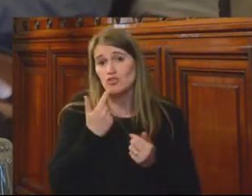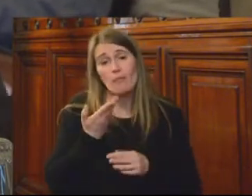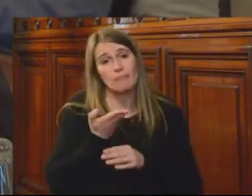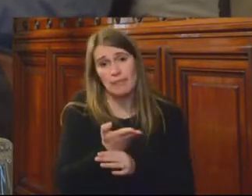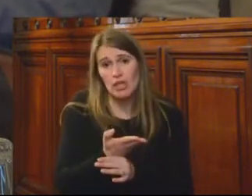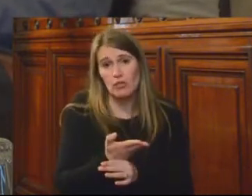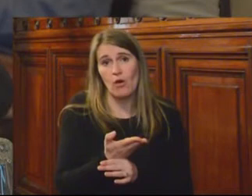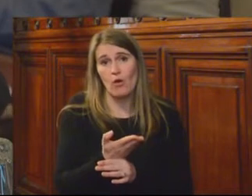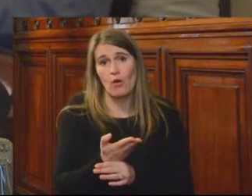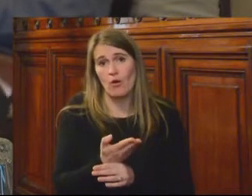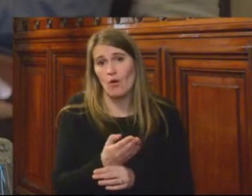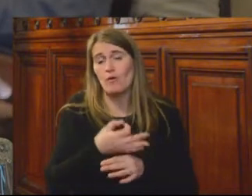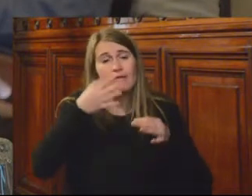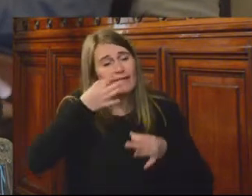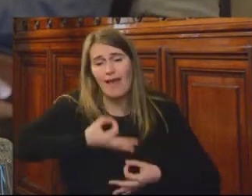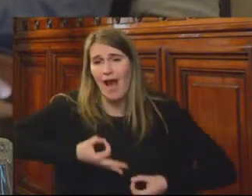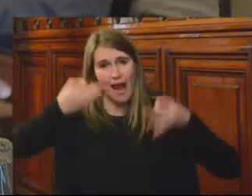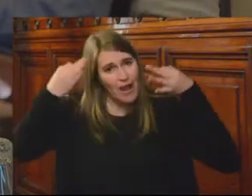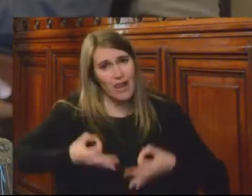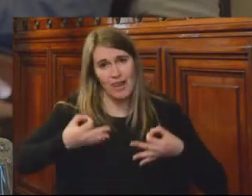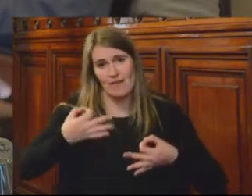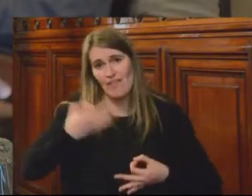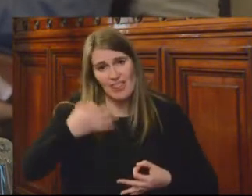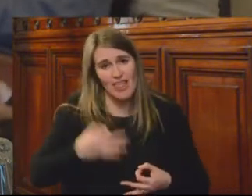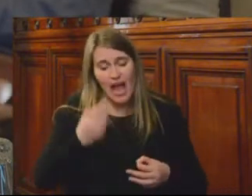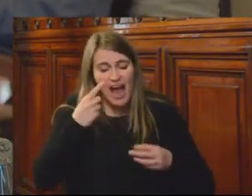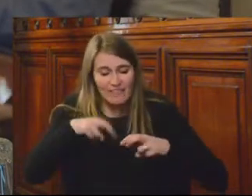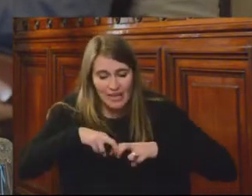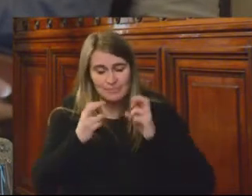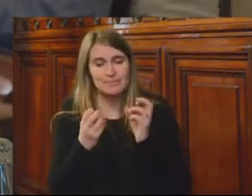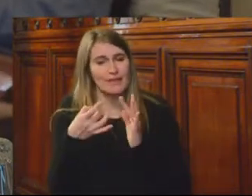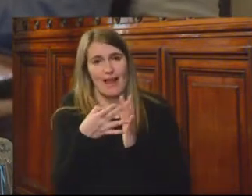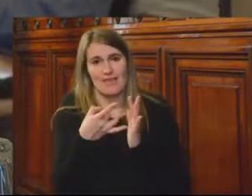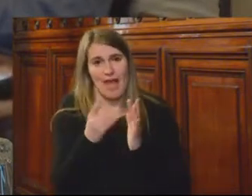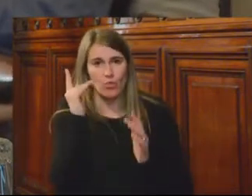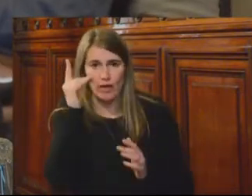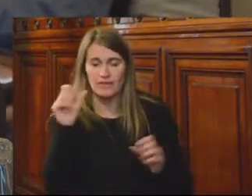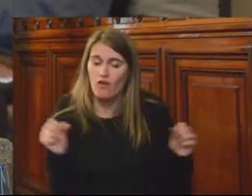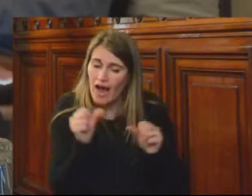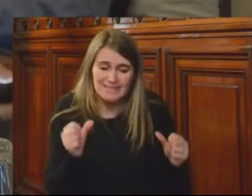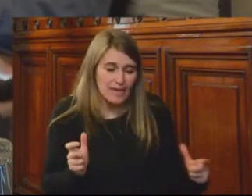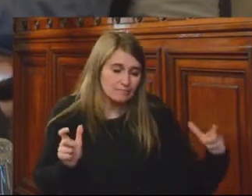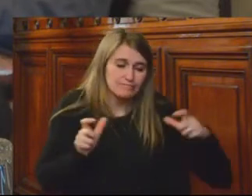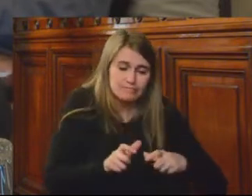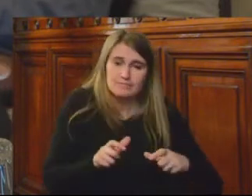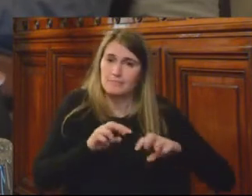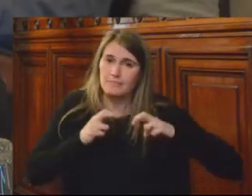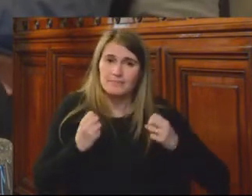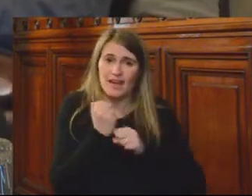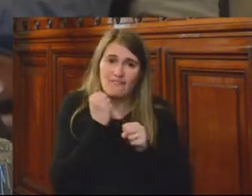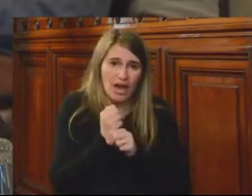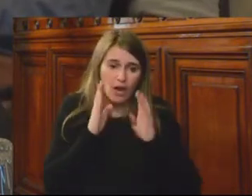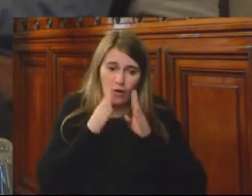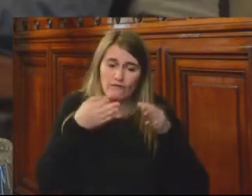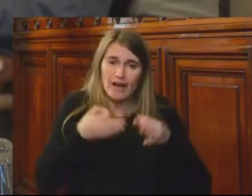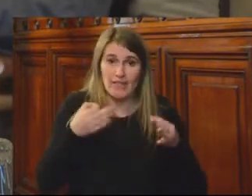invitamos particularmente que realmente estudiemos la calidad educativa, que hagamos mesa de trabajo y que se nos escuchen a las personas